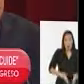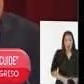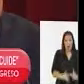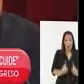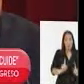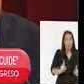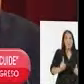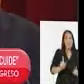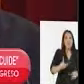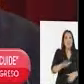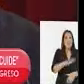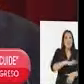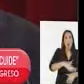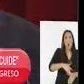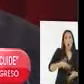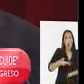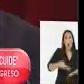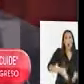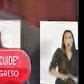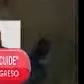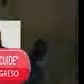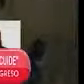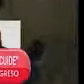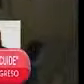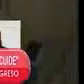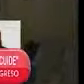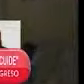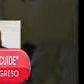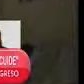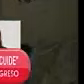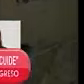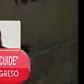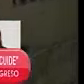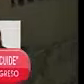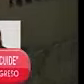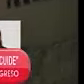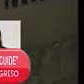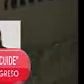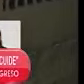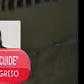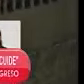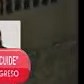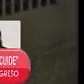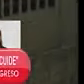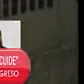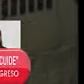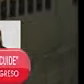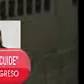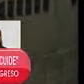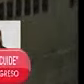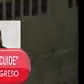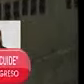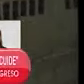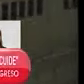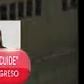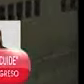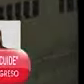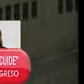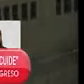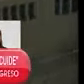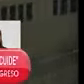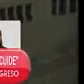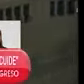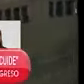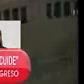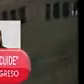cuando los kirchneristas salen a reclamarle transparencia a Macri, me parece exactamente lo mismo. Baradel es uno de los dirigentes gremiales